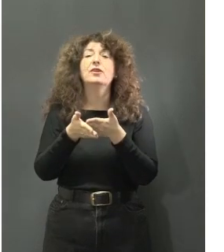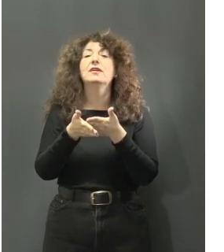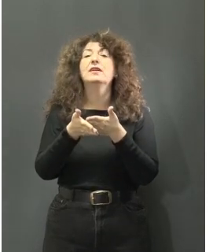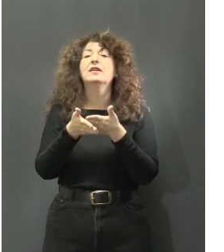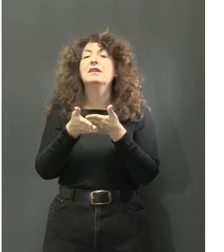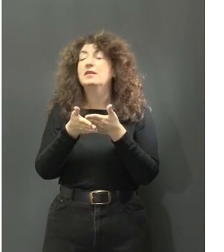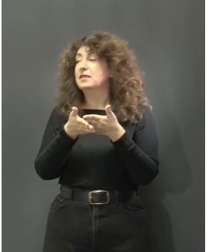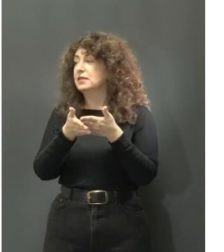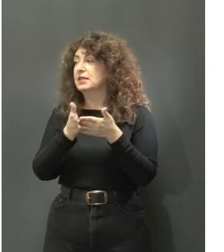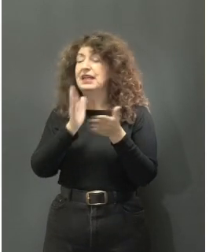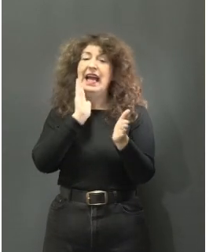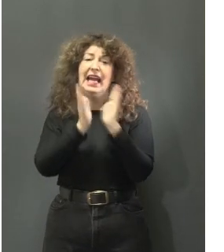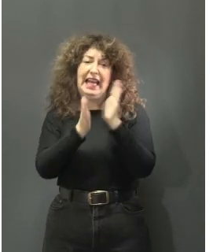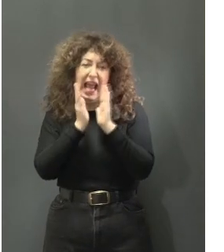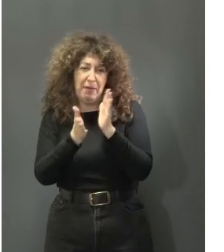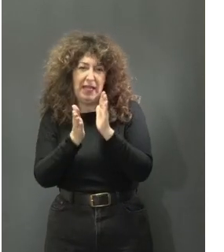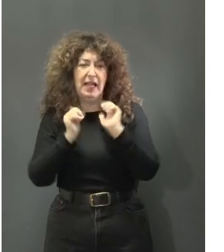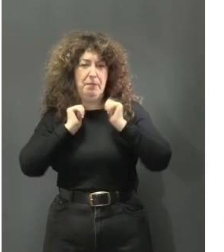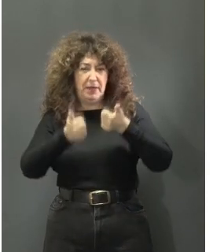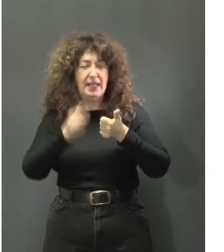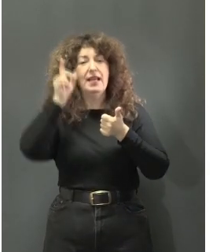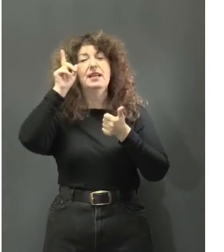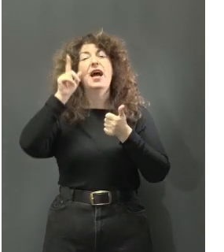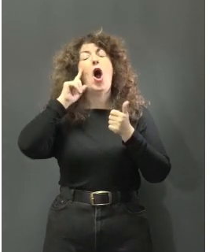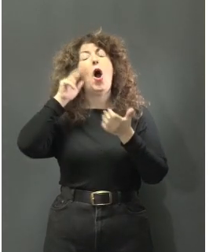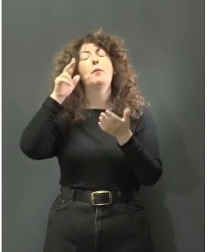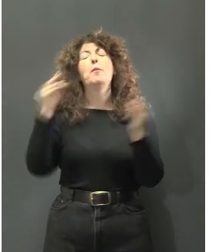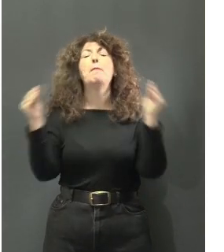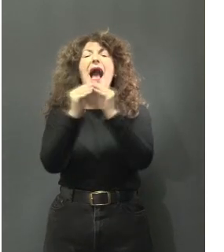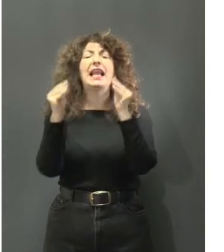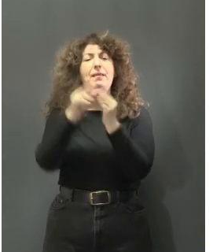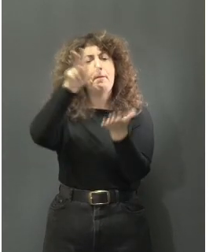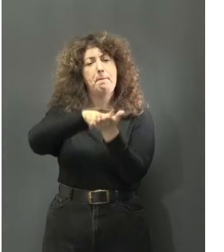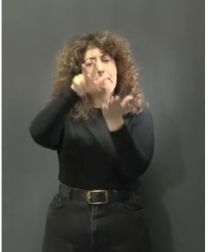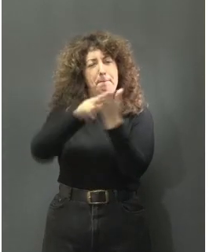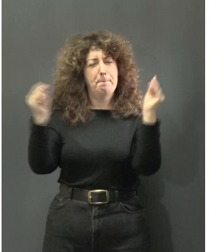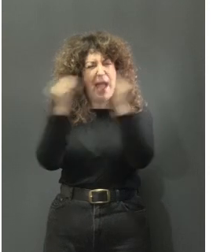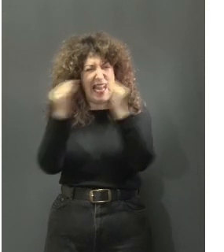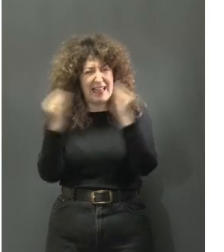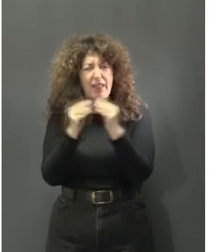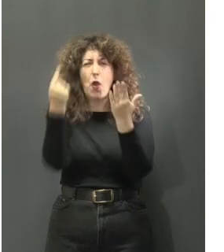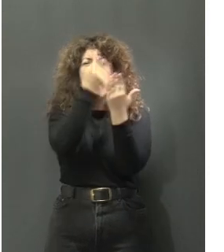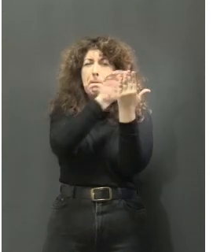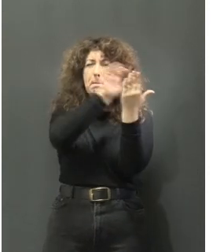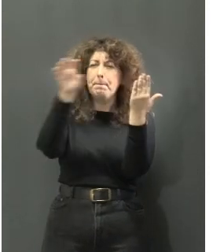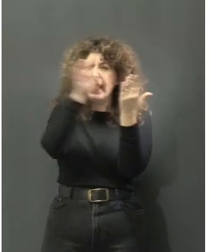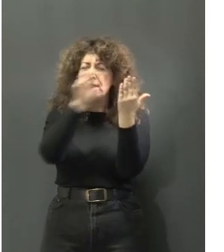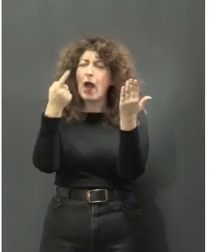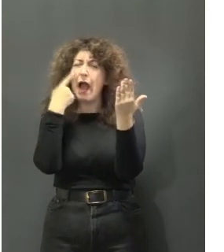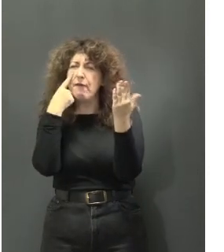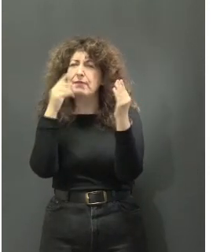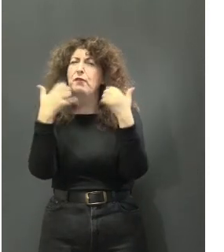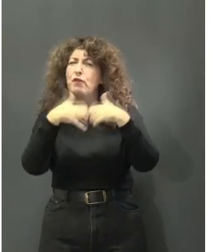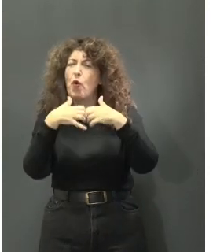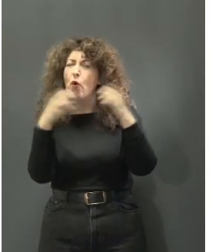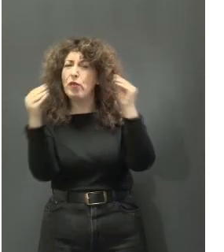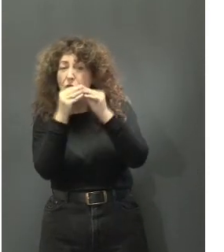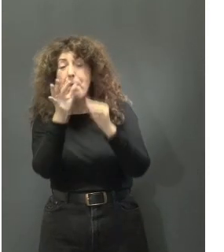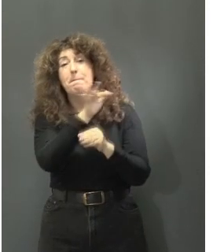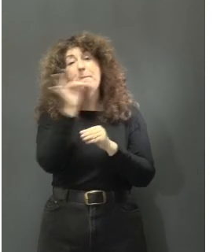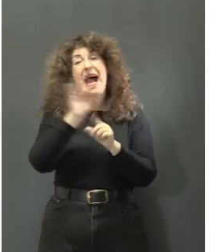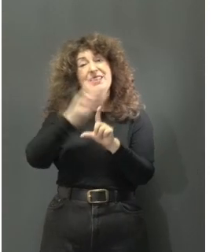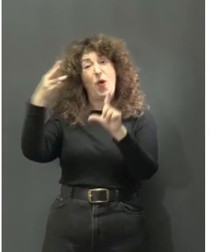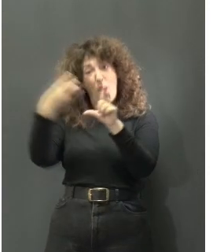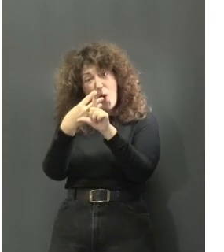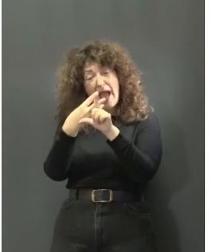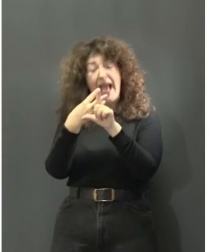si... Exacto. Y hemos participado también en la validación de pictogramas que nos solicitaron para las páginas web y lo hemos hecho